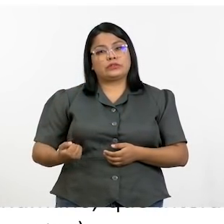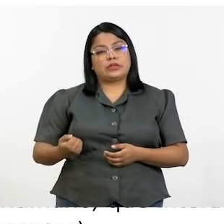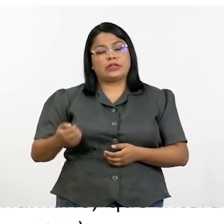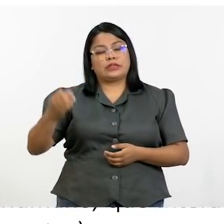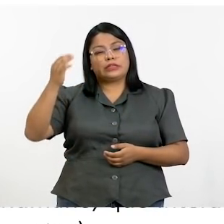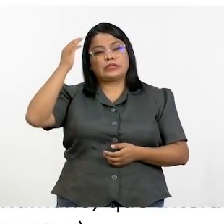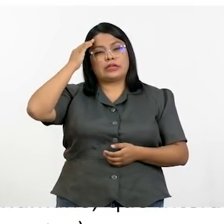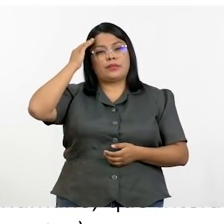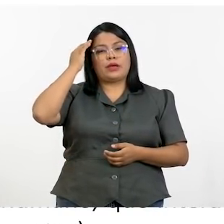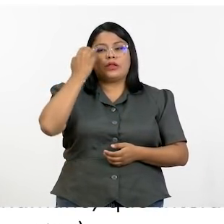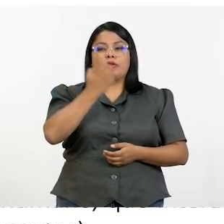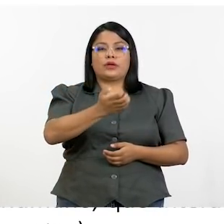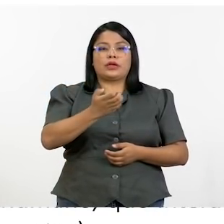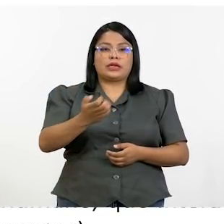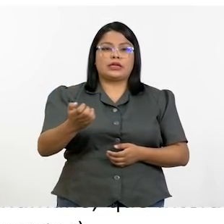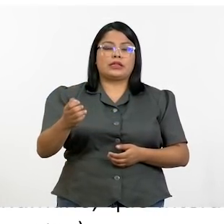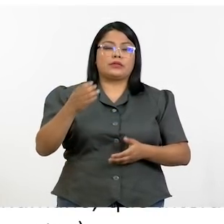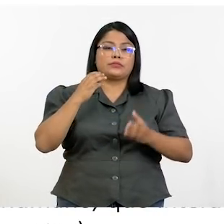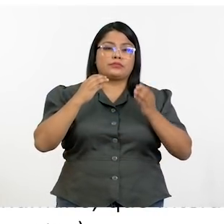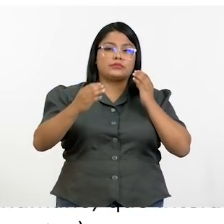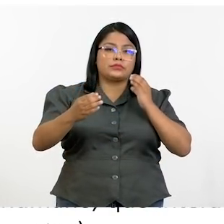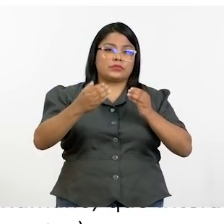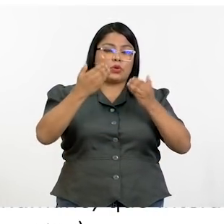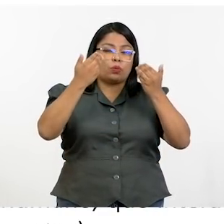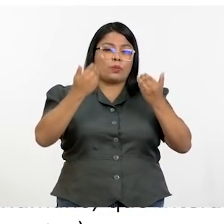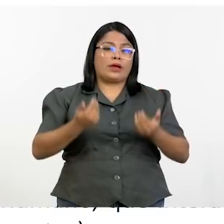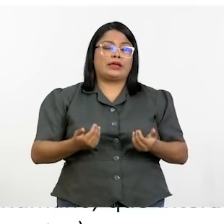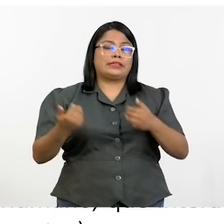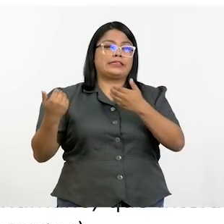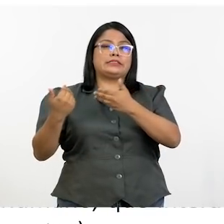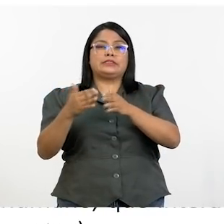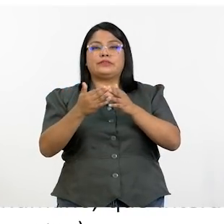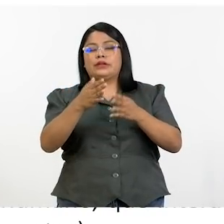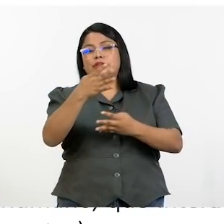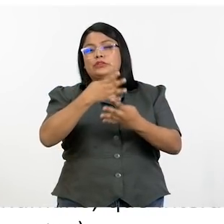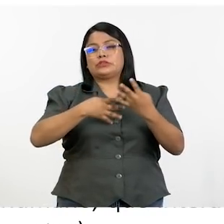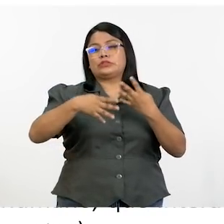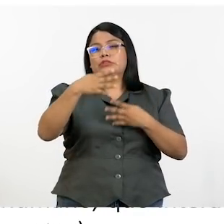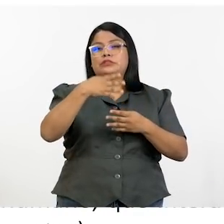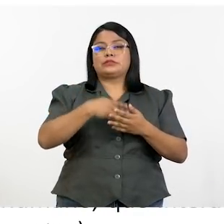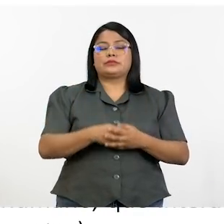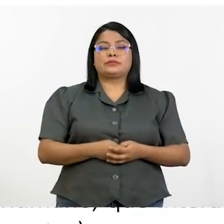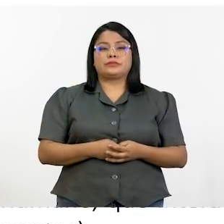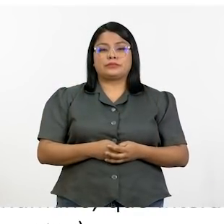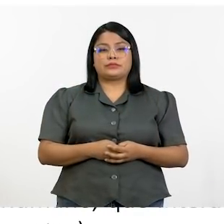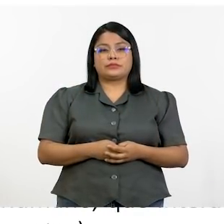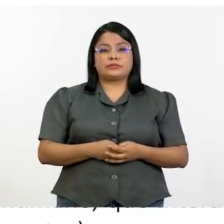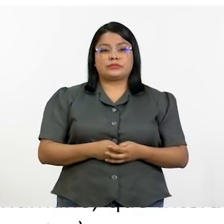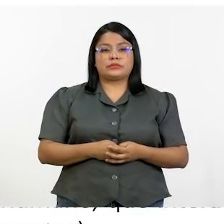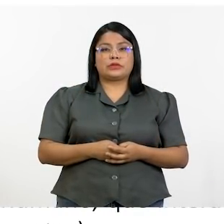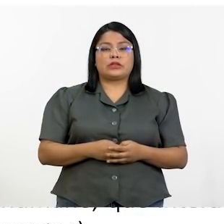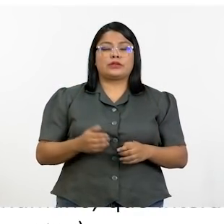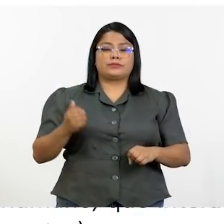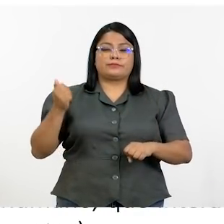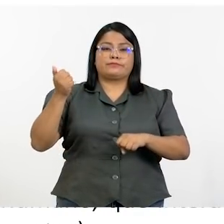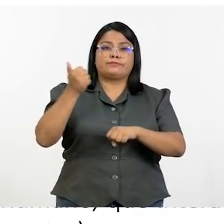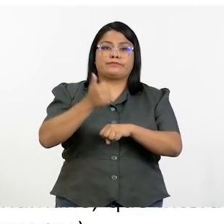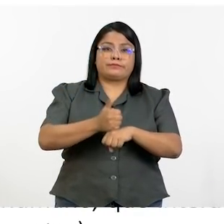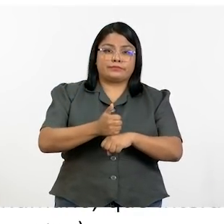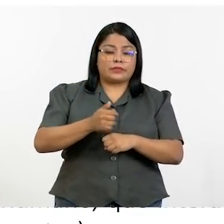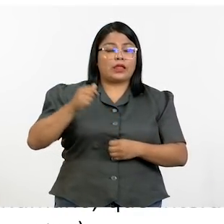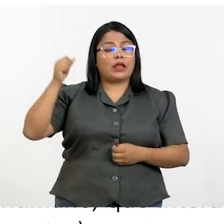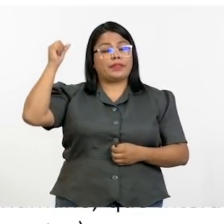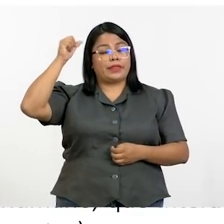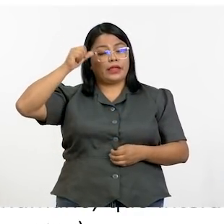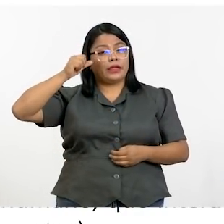estudiantado identifique los elementos de la comunicación humana en diferentes contextos y que establezca a través de